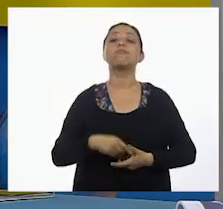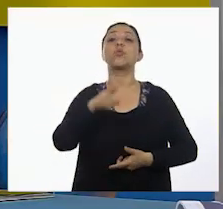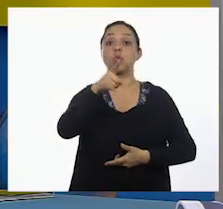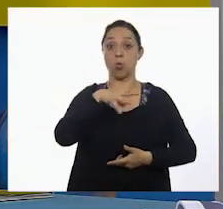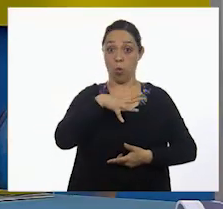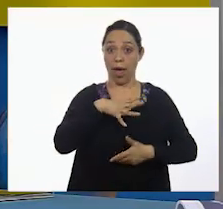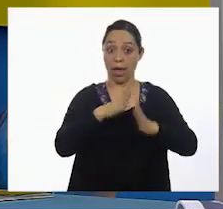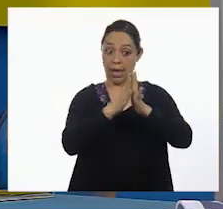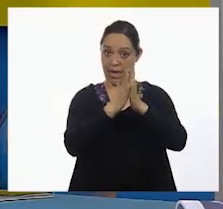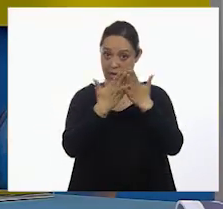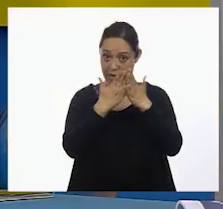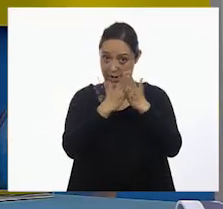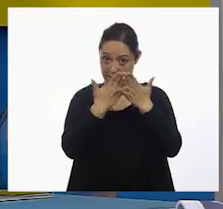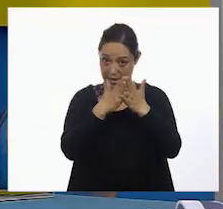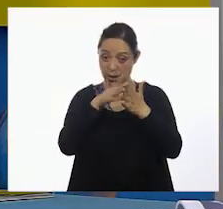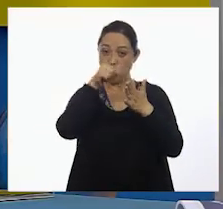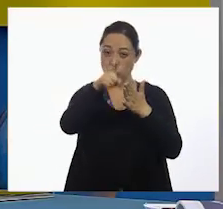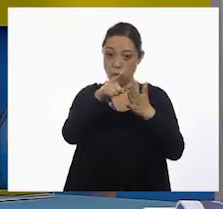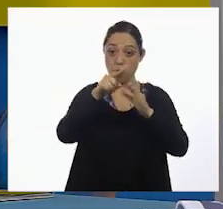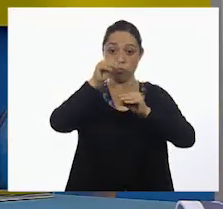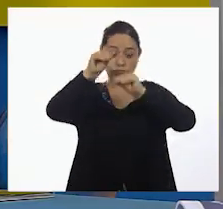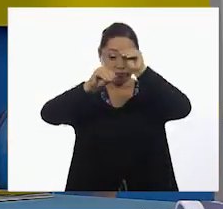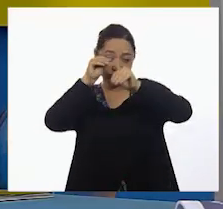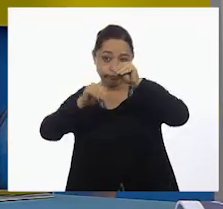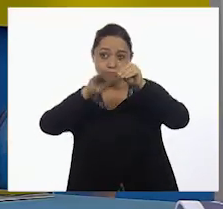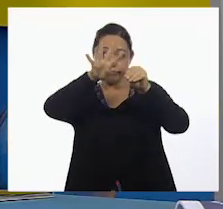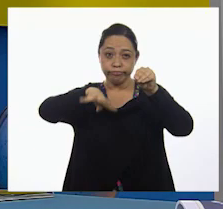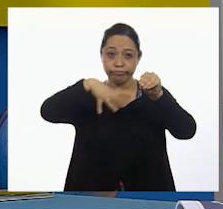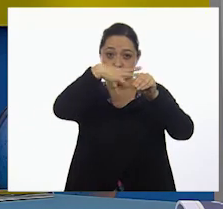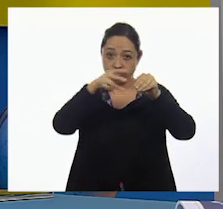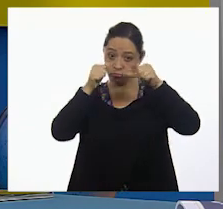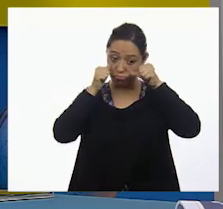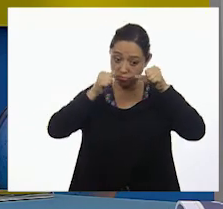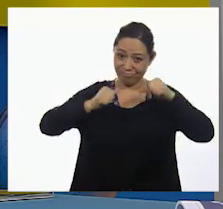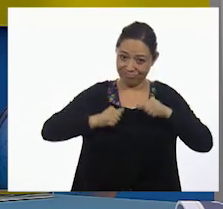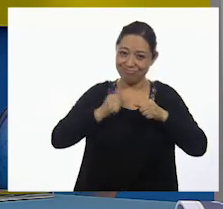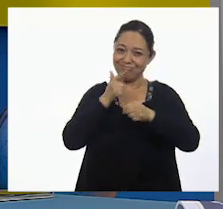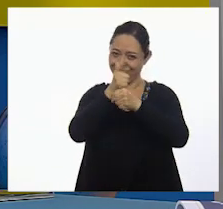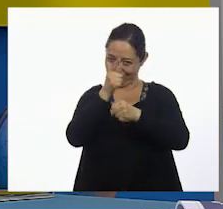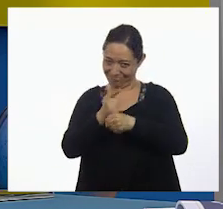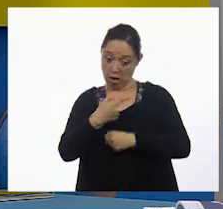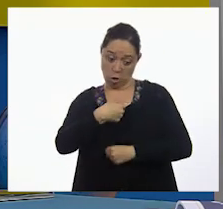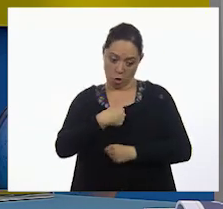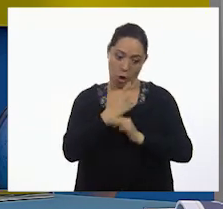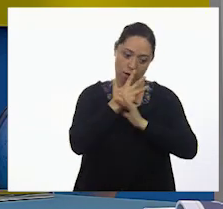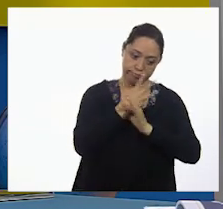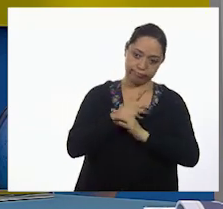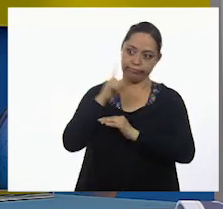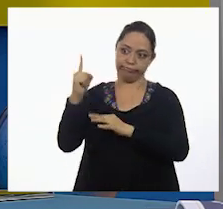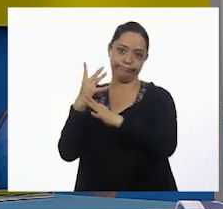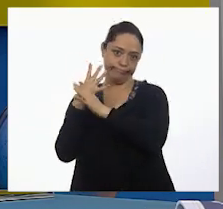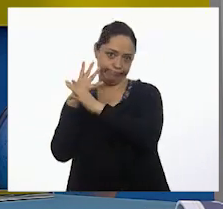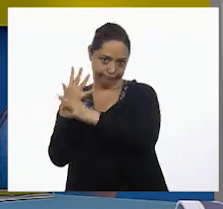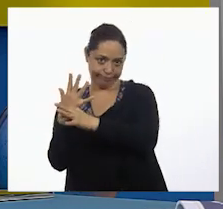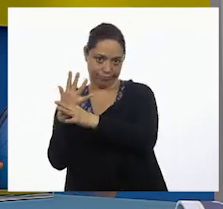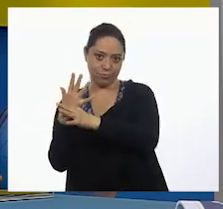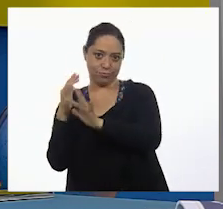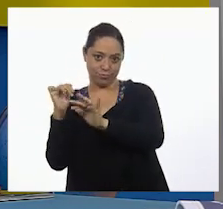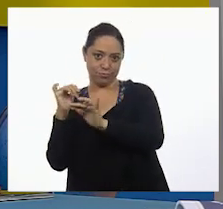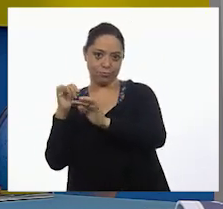libro y estás llenando ese cuadro o estás escuchando, ya te diste cuenta de los comentarios que estamos haciendo con María,